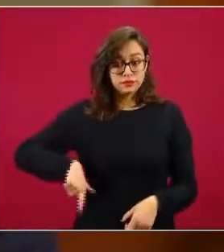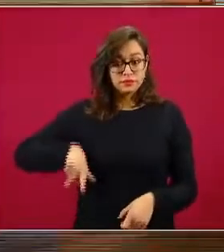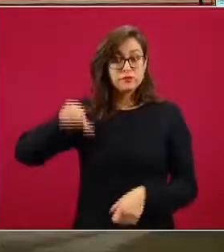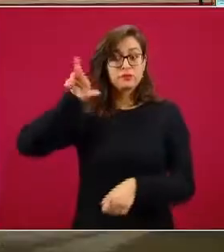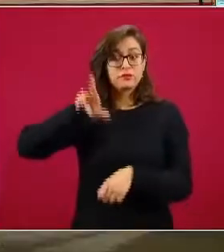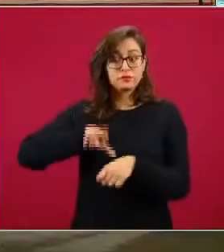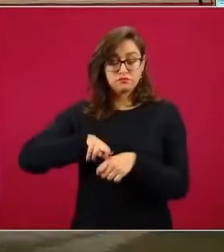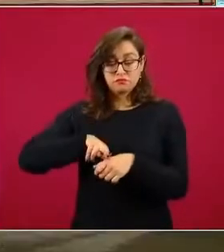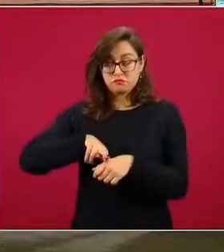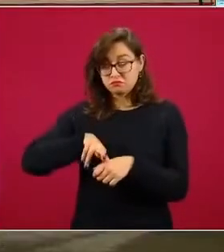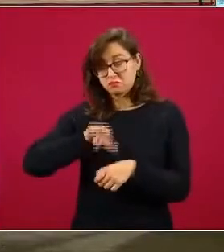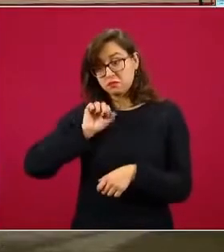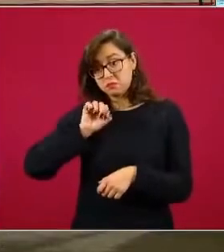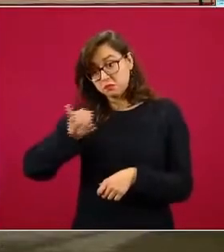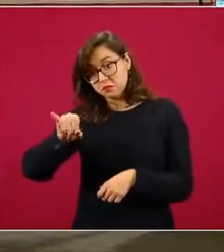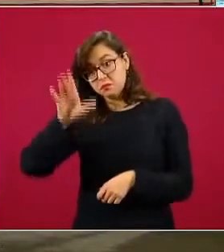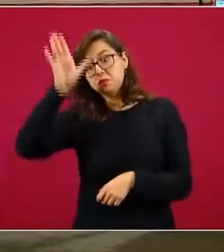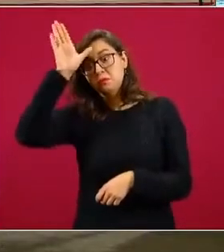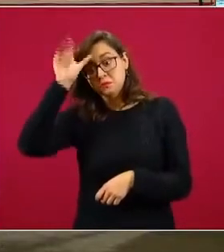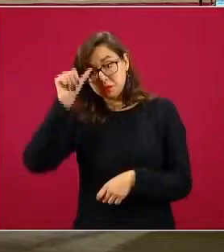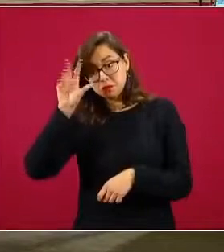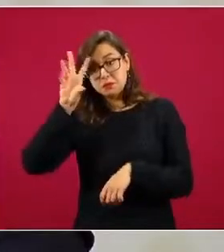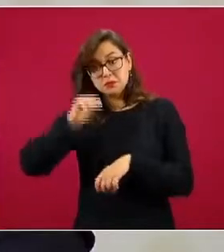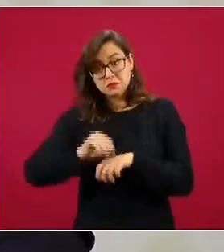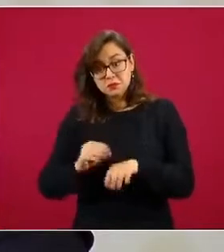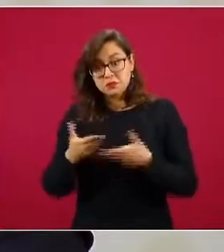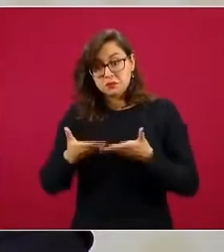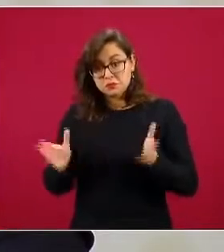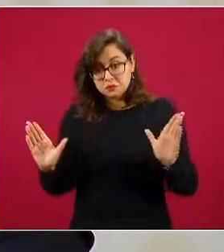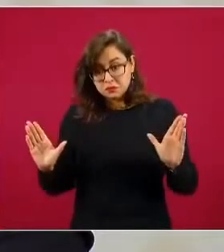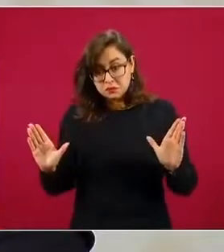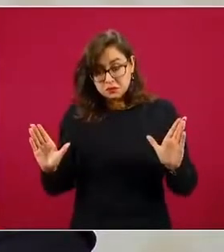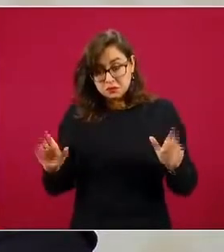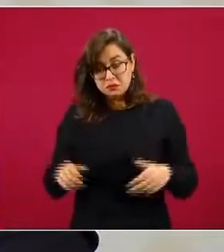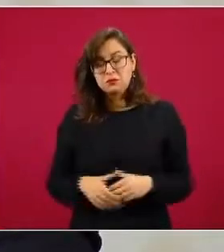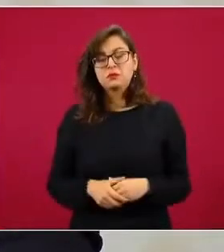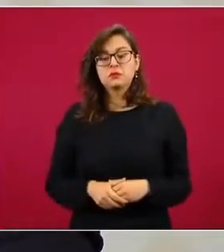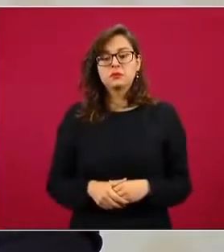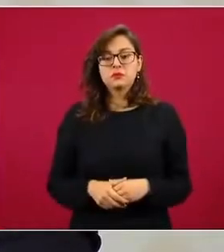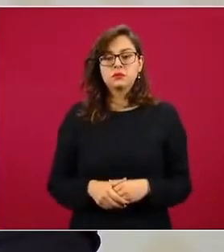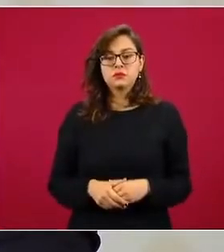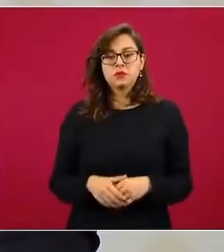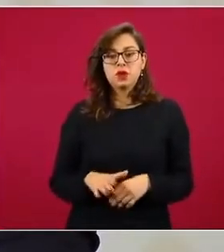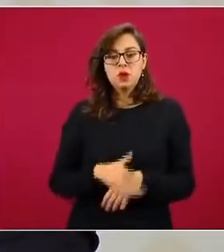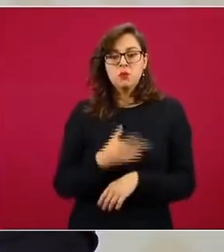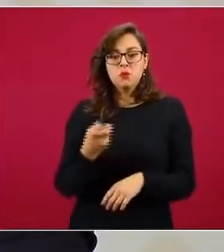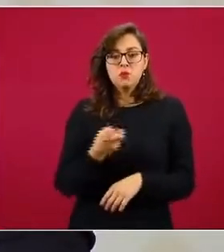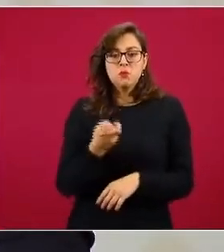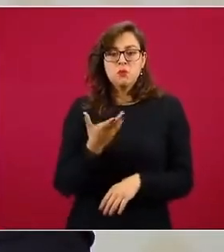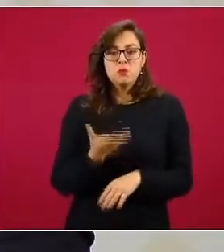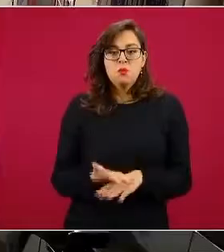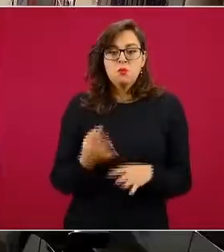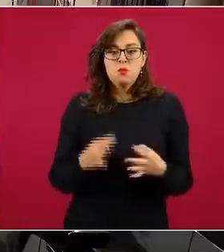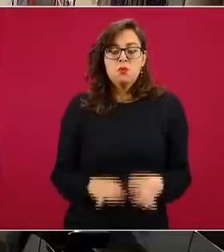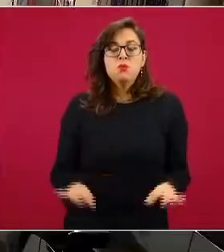estado, esté de acuerdo en que se lleve a cabo la actividad. ¿Por qué es tan importante esto?